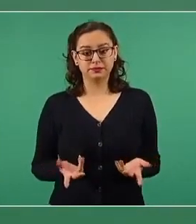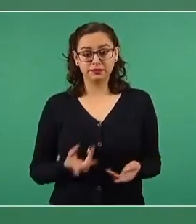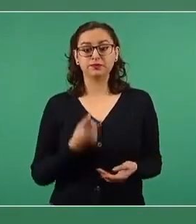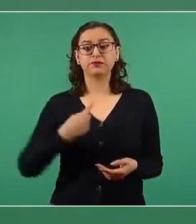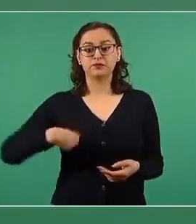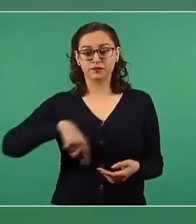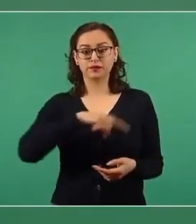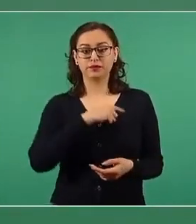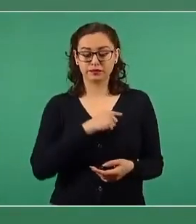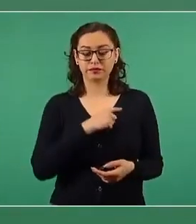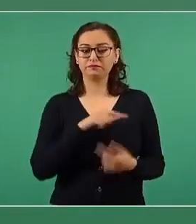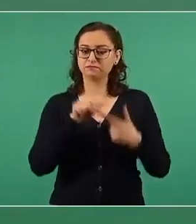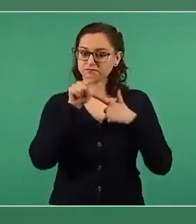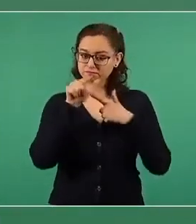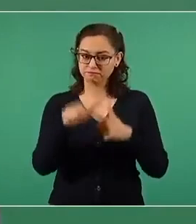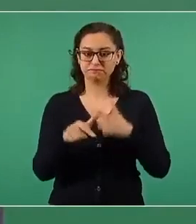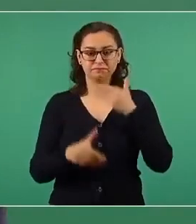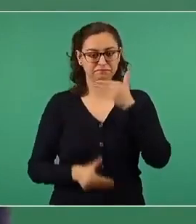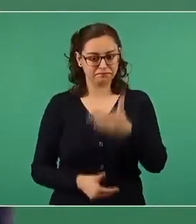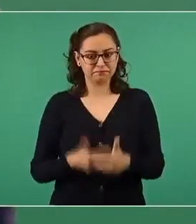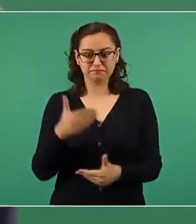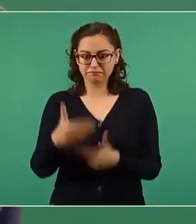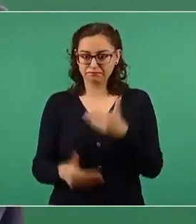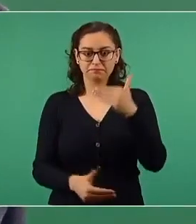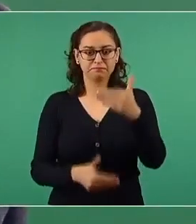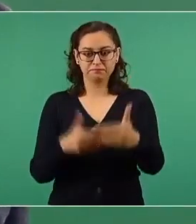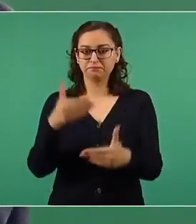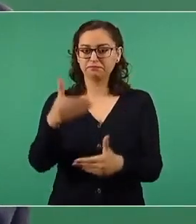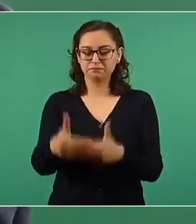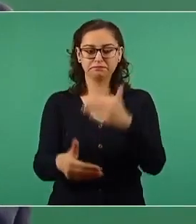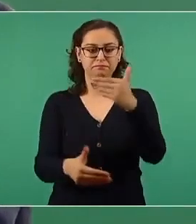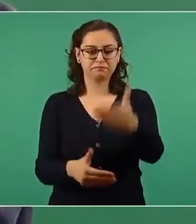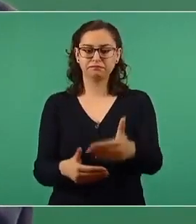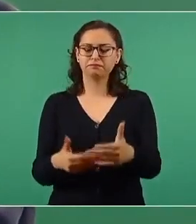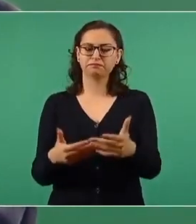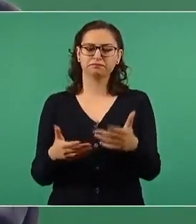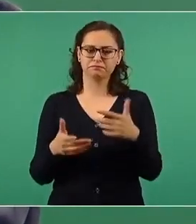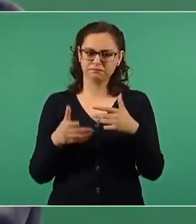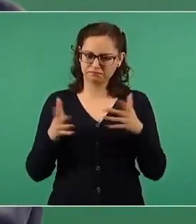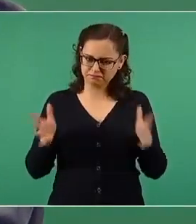continuamos con el proceso de transformación? Y vamos a seguir adelante,